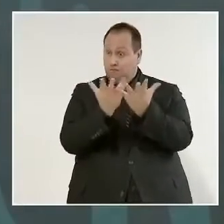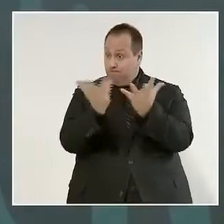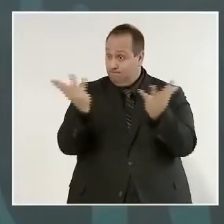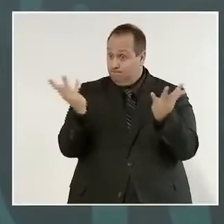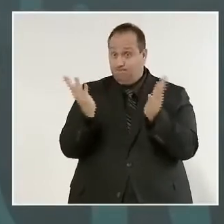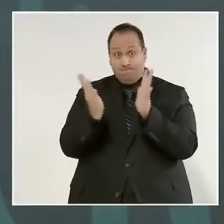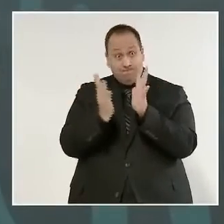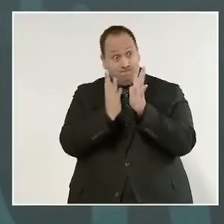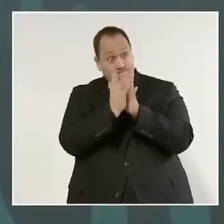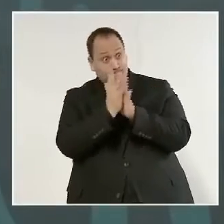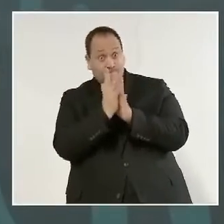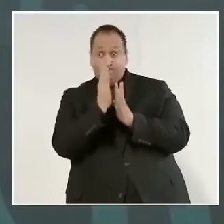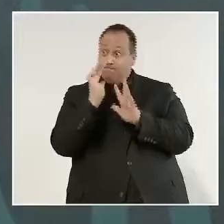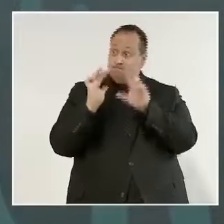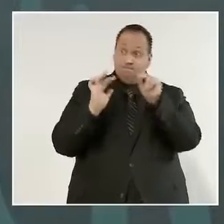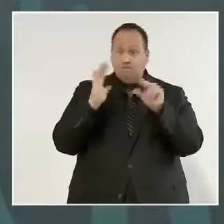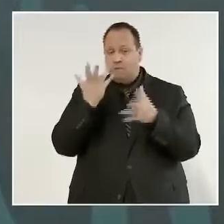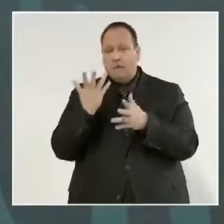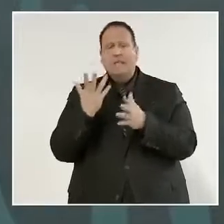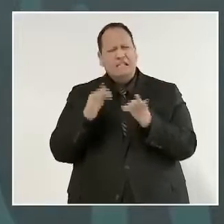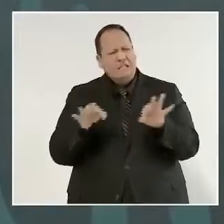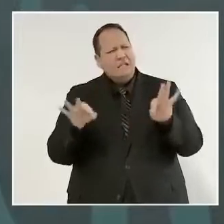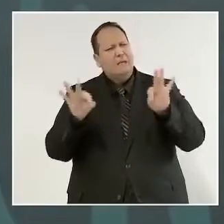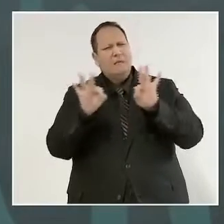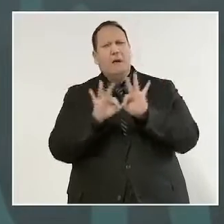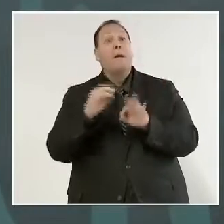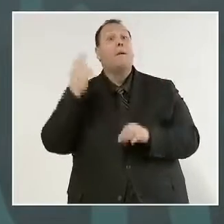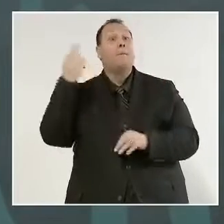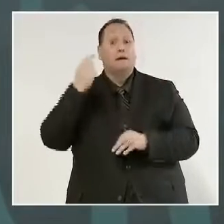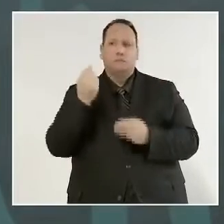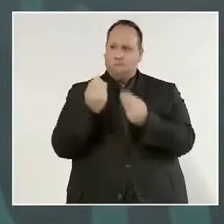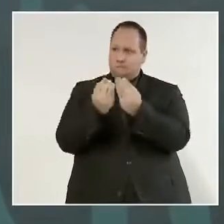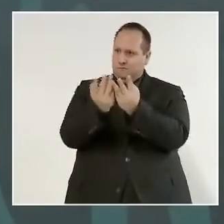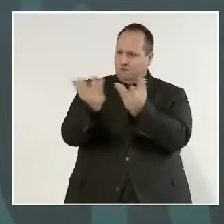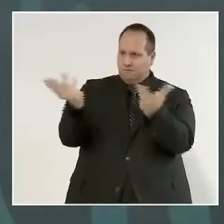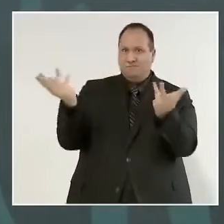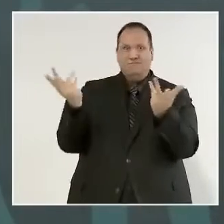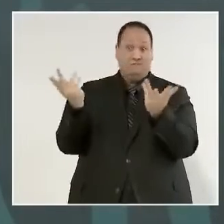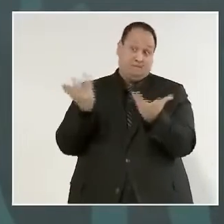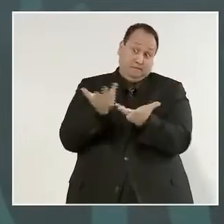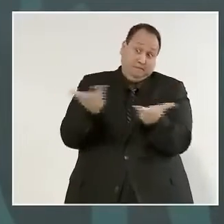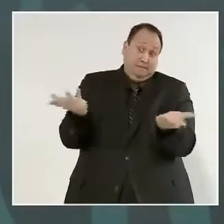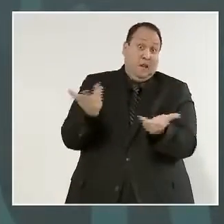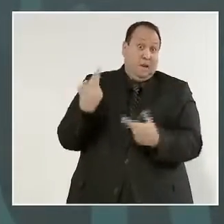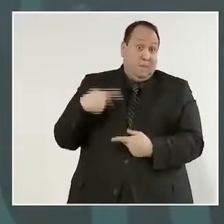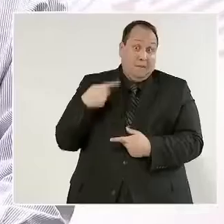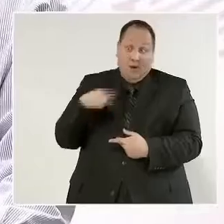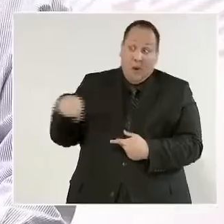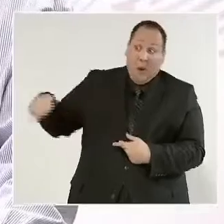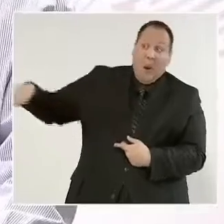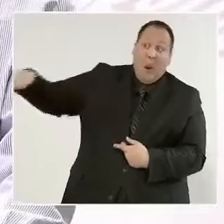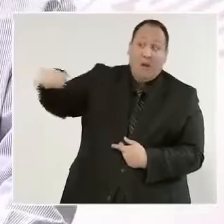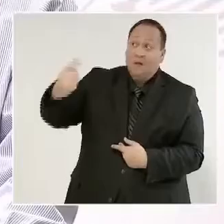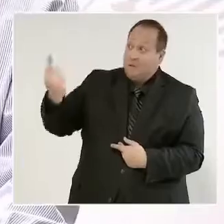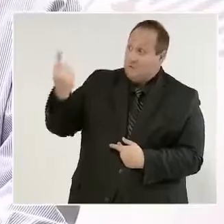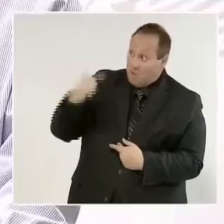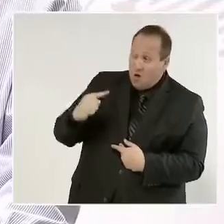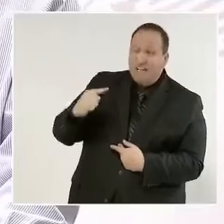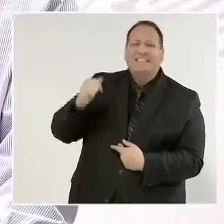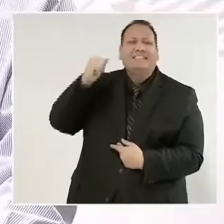participativa, para que los ciudadanos sean siempre los que